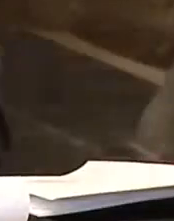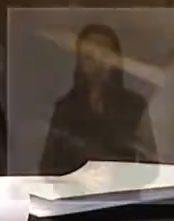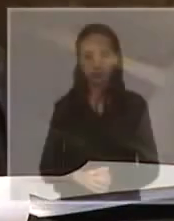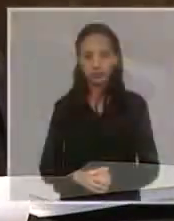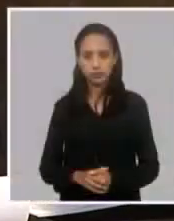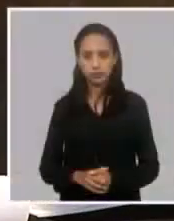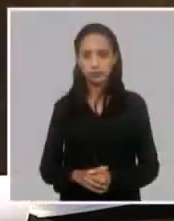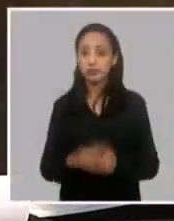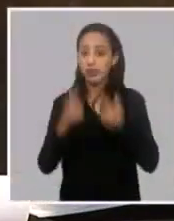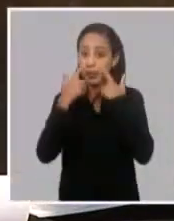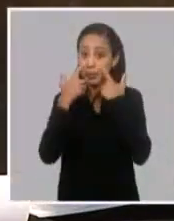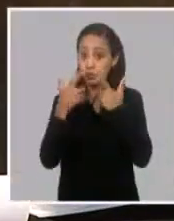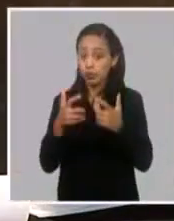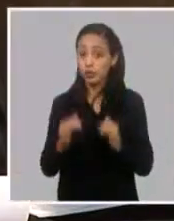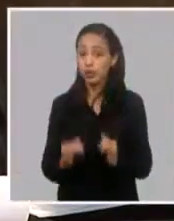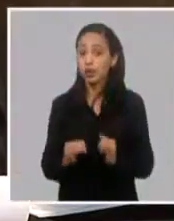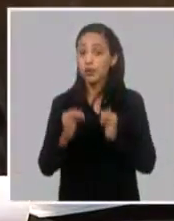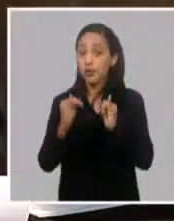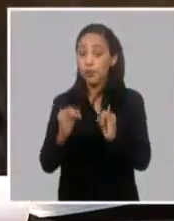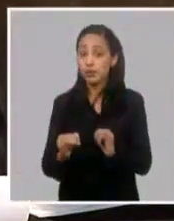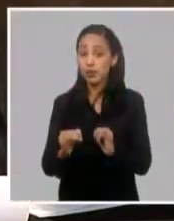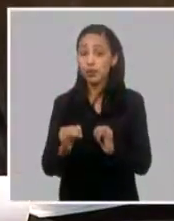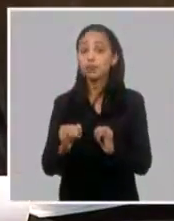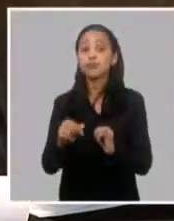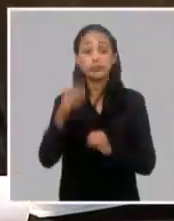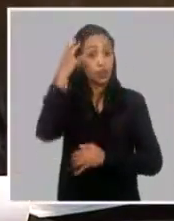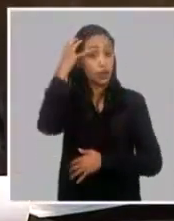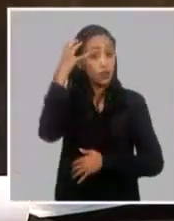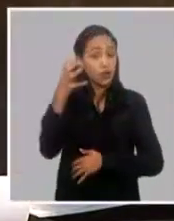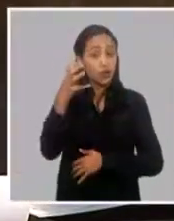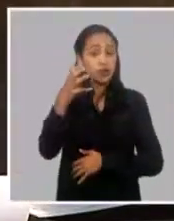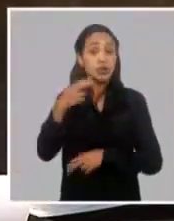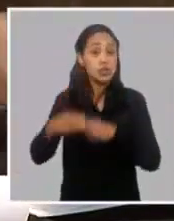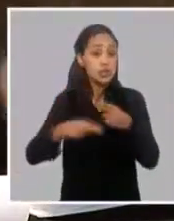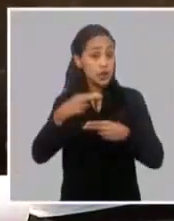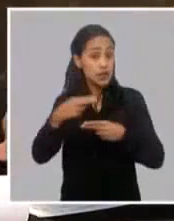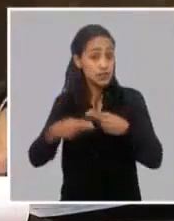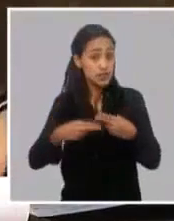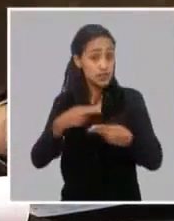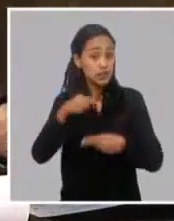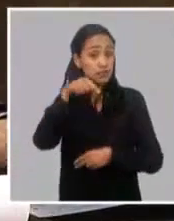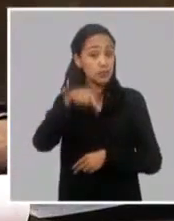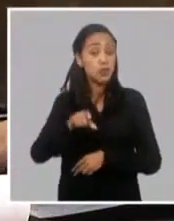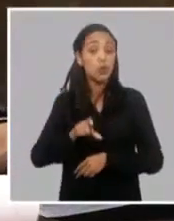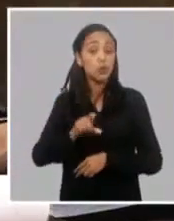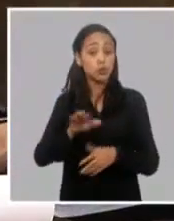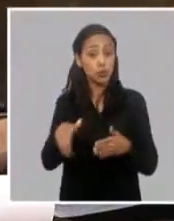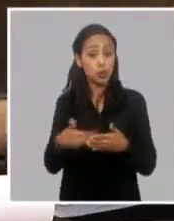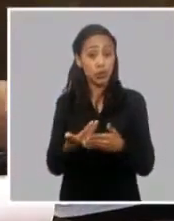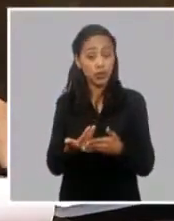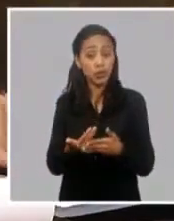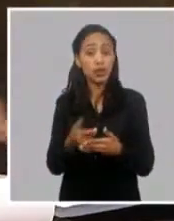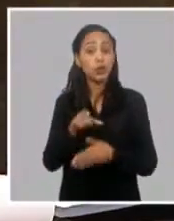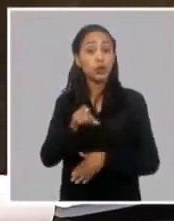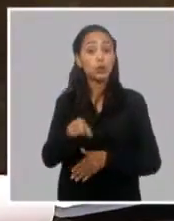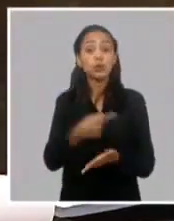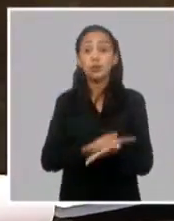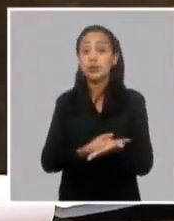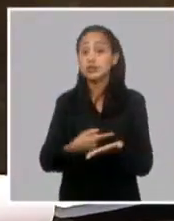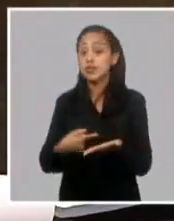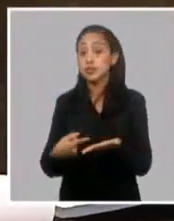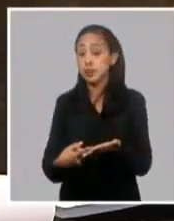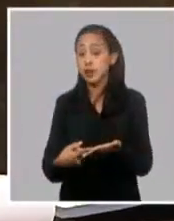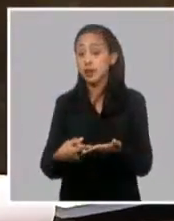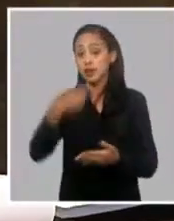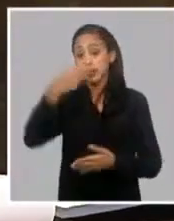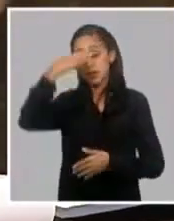Bueno, importante información que se ha dado desde el gobierno sobre acciones concretas que se han venido adoptando en los últimos días, en las últimas semanas en